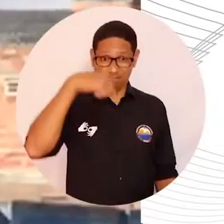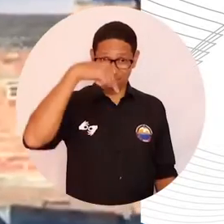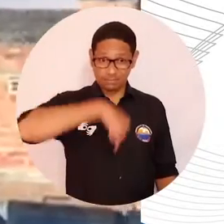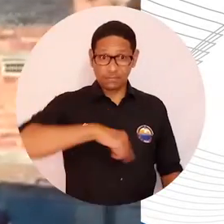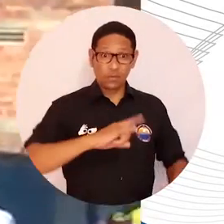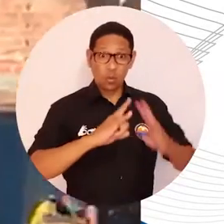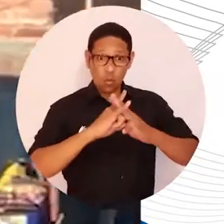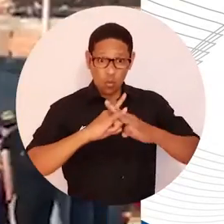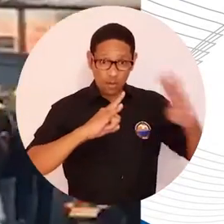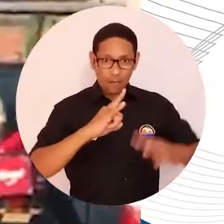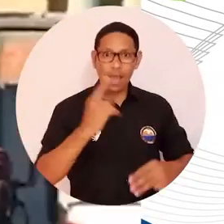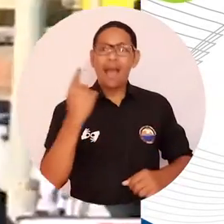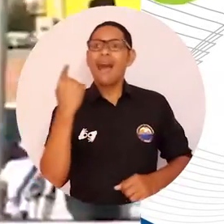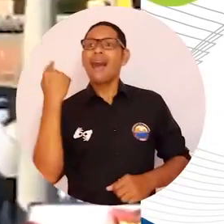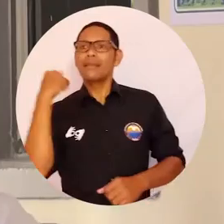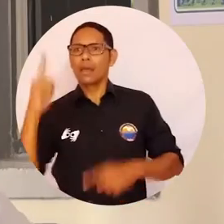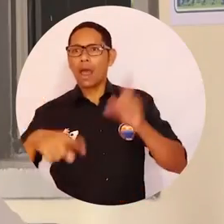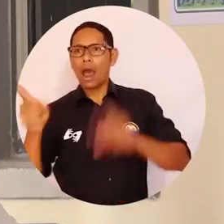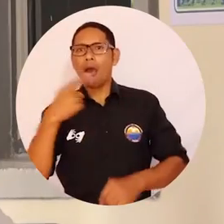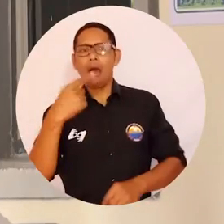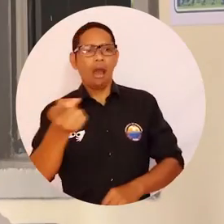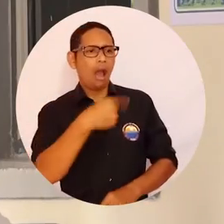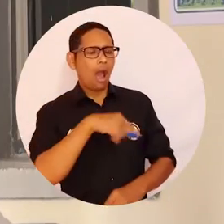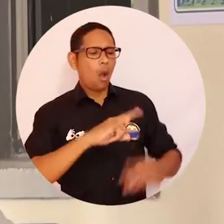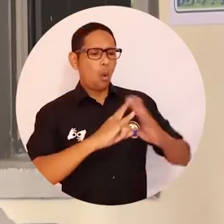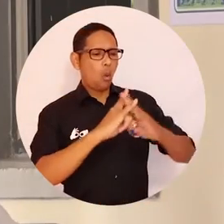alta universidad fue tildada ayer de uribista.